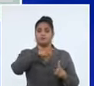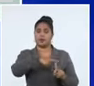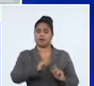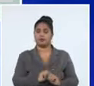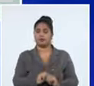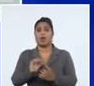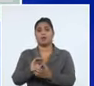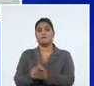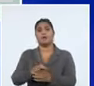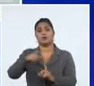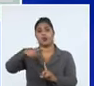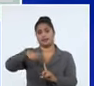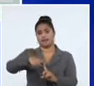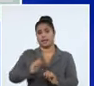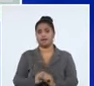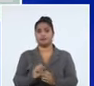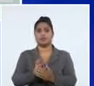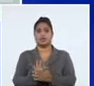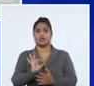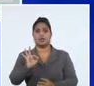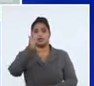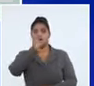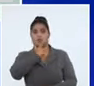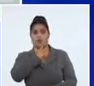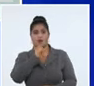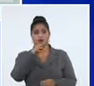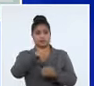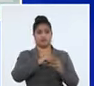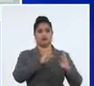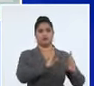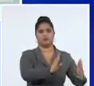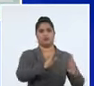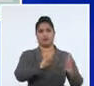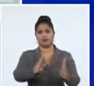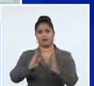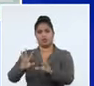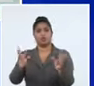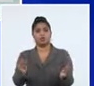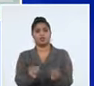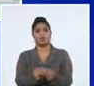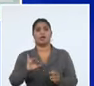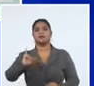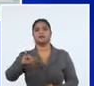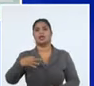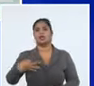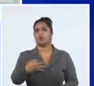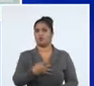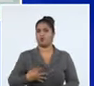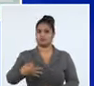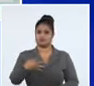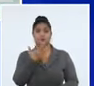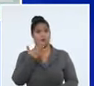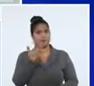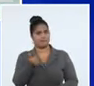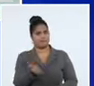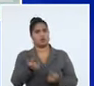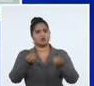Moa. Esos seis municipios de Cuba son los que mantienen una tasa por debajo